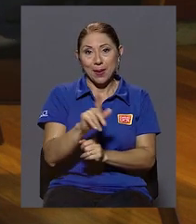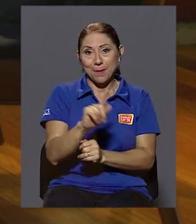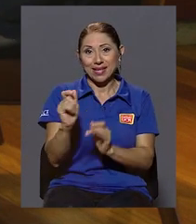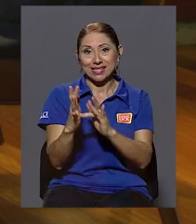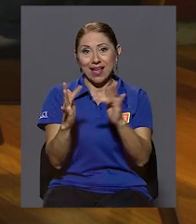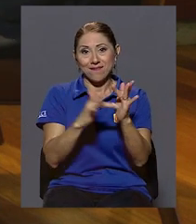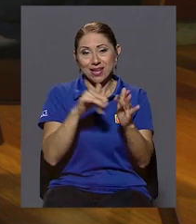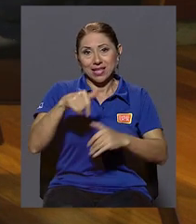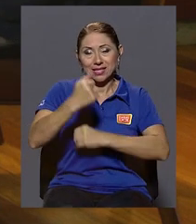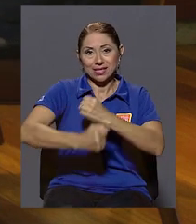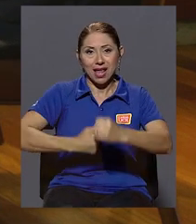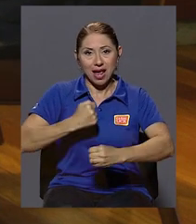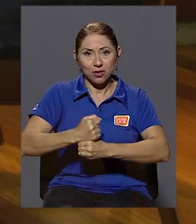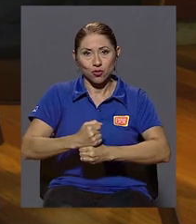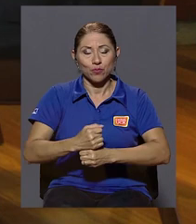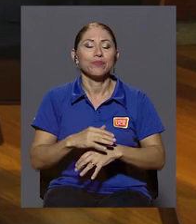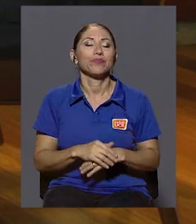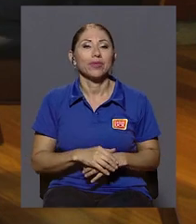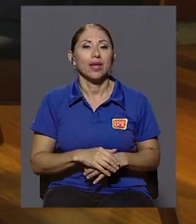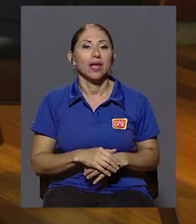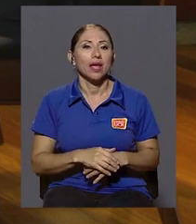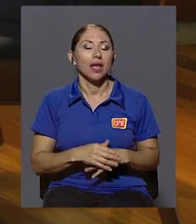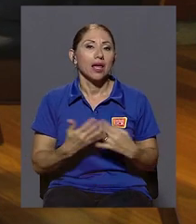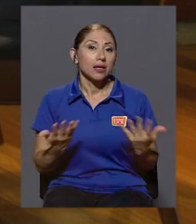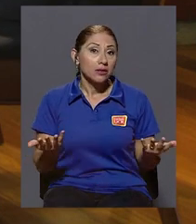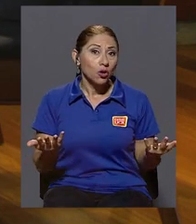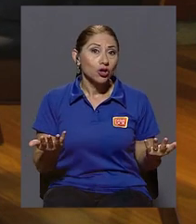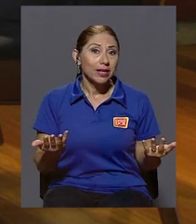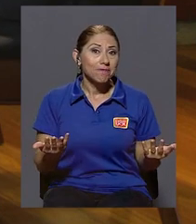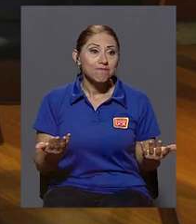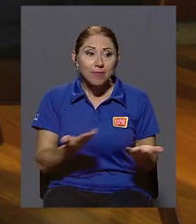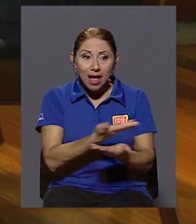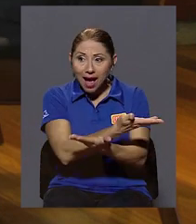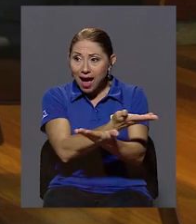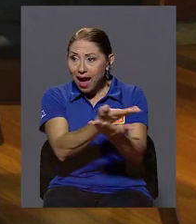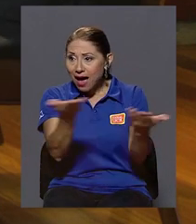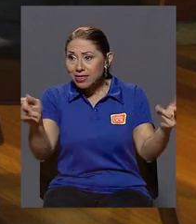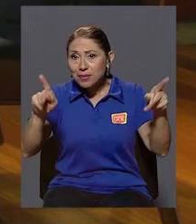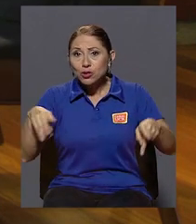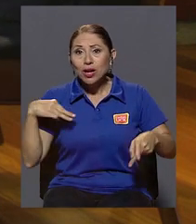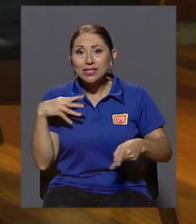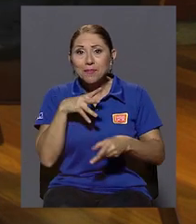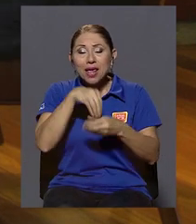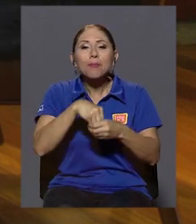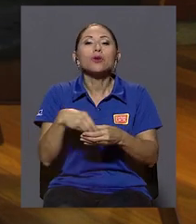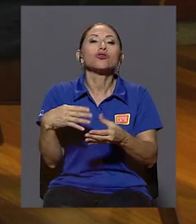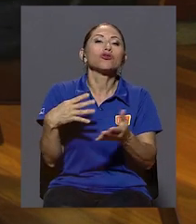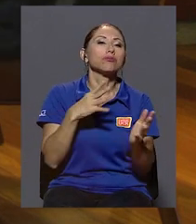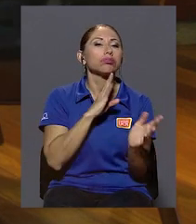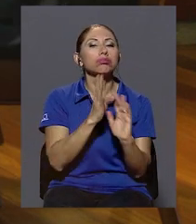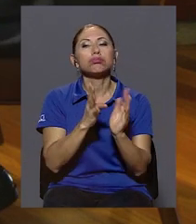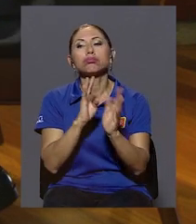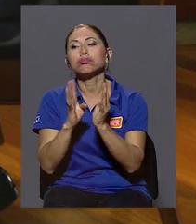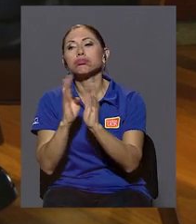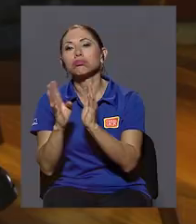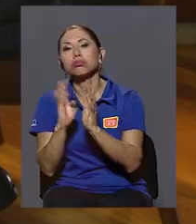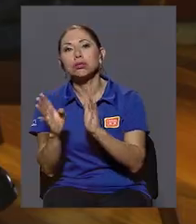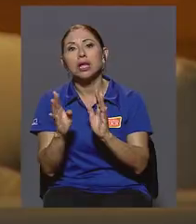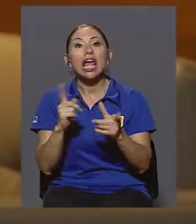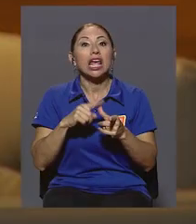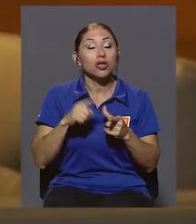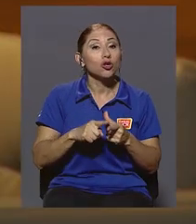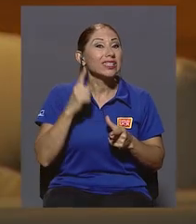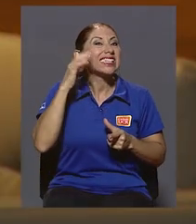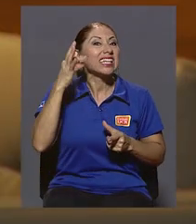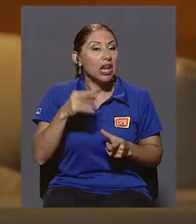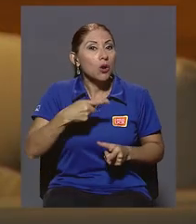en abril de este año, en donde ante la membresía discutimos esto. Entonces llegamos, creo que bastante